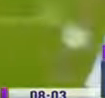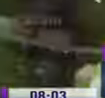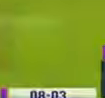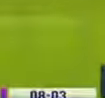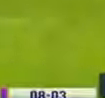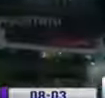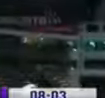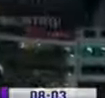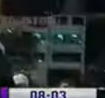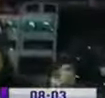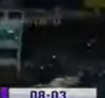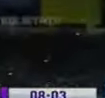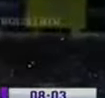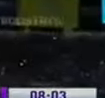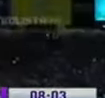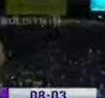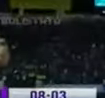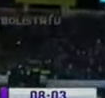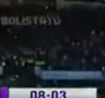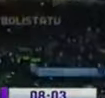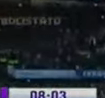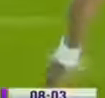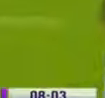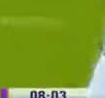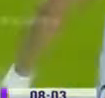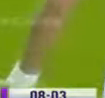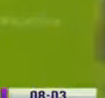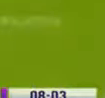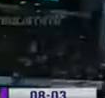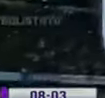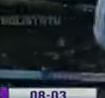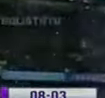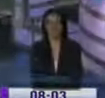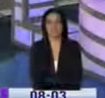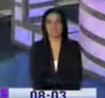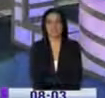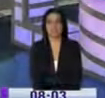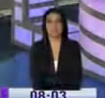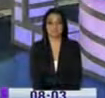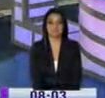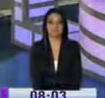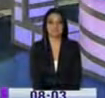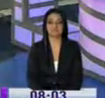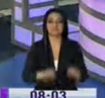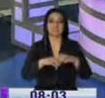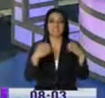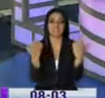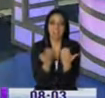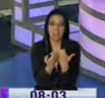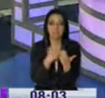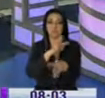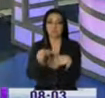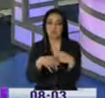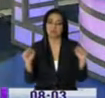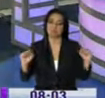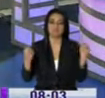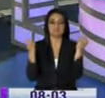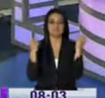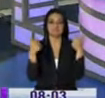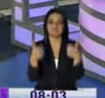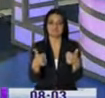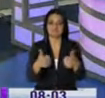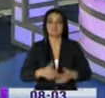come es el gol de Liga, con el cual pues el festejo en el estadio, el festejo de Barcos, se dio con muchísima